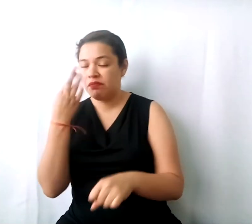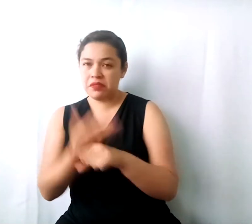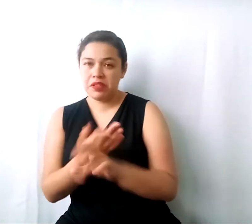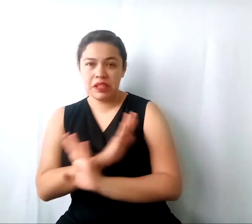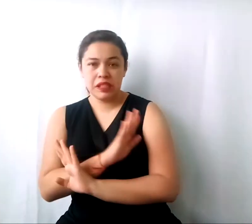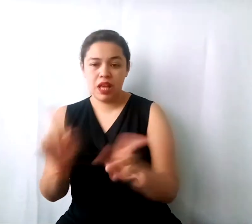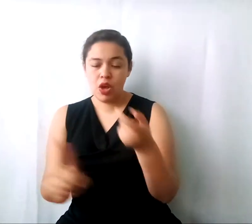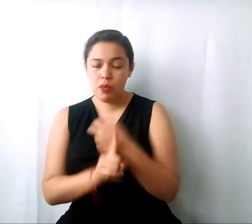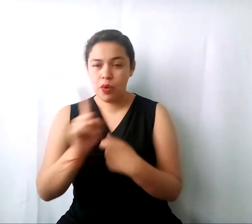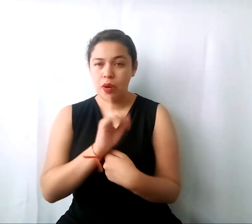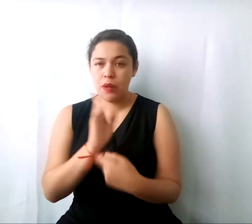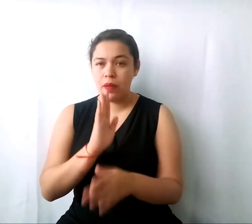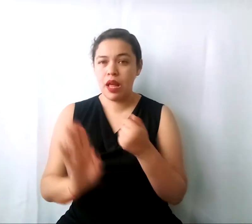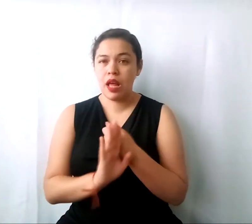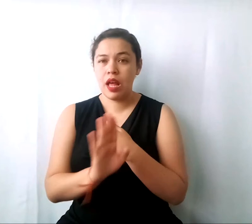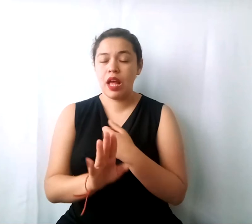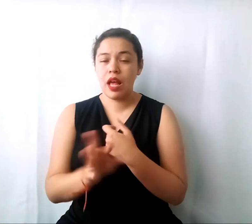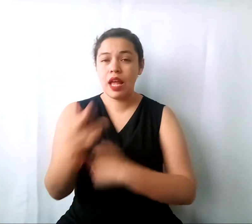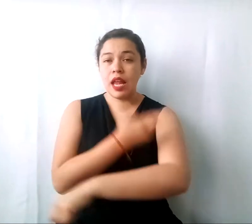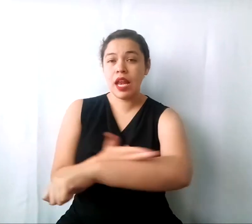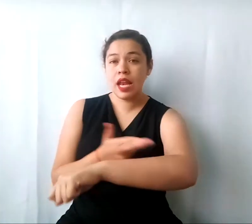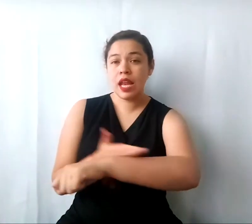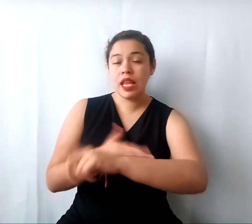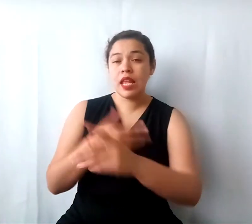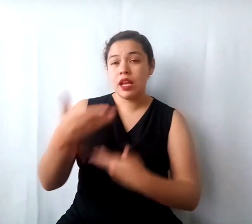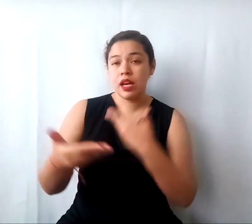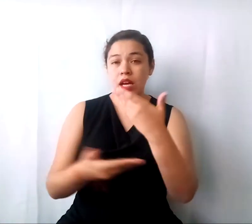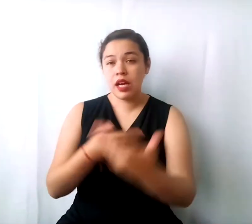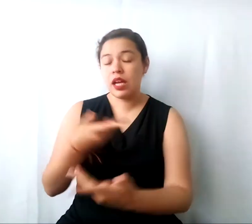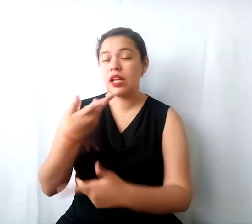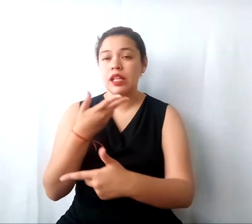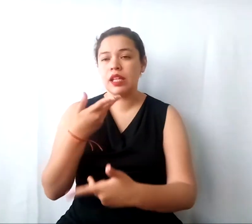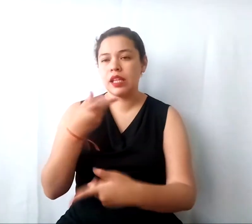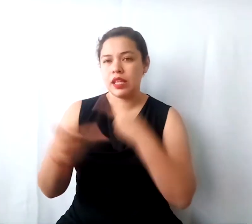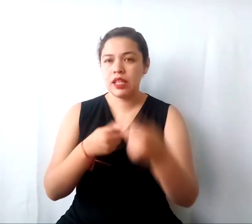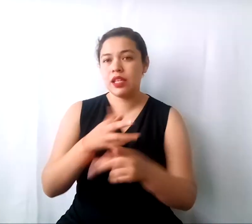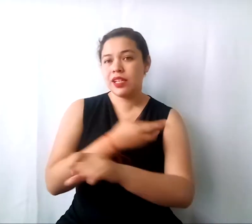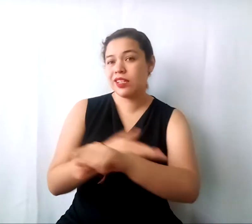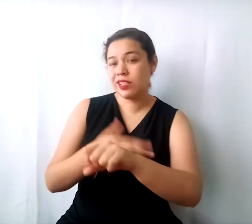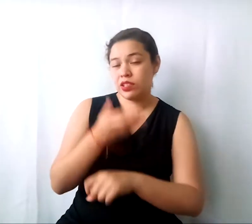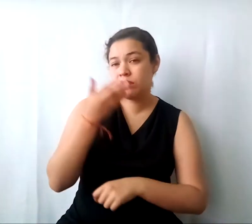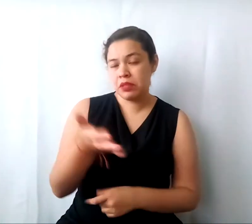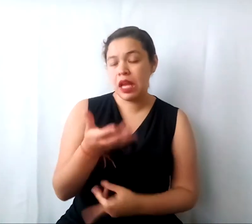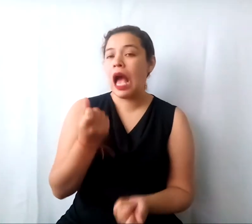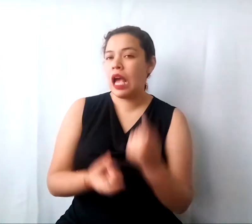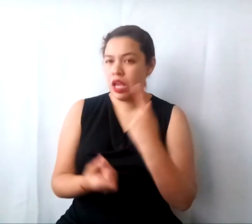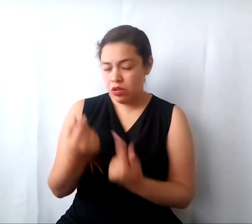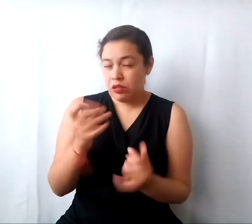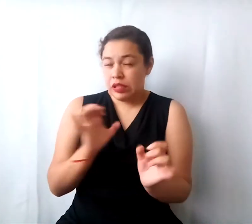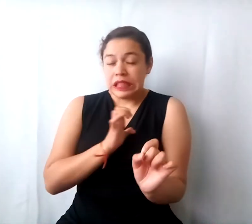problemas, pídeles el registro a cualquier prestador de servicios, ¿no? Hay algunos muy, muy especiales